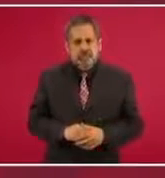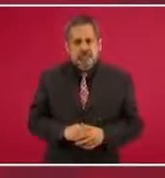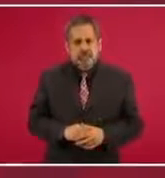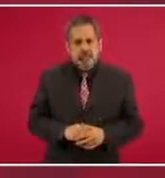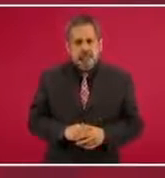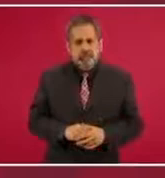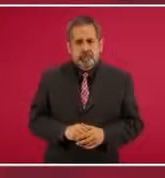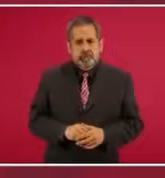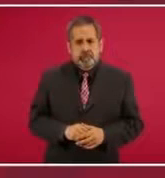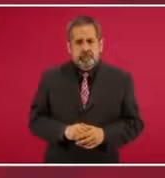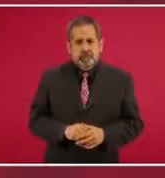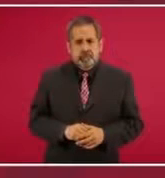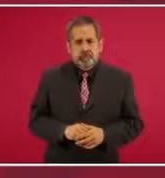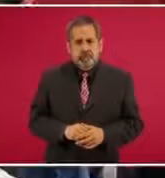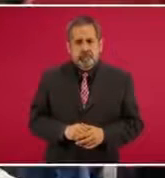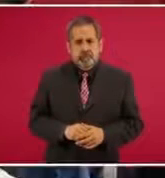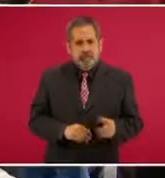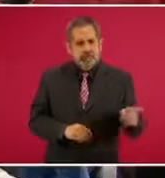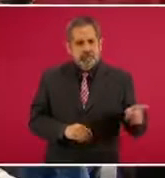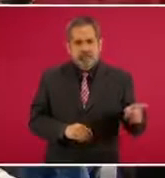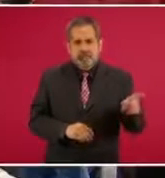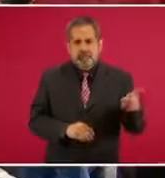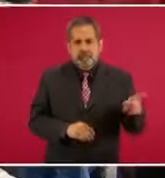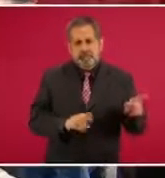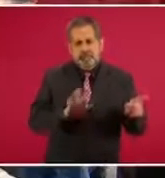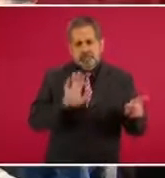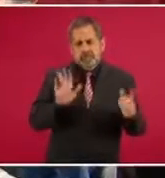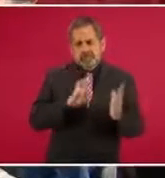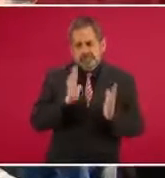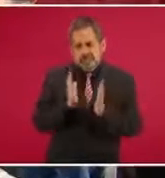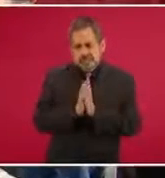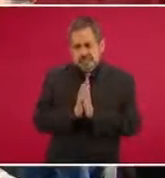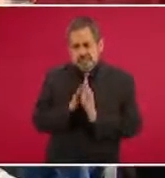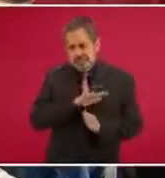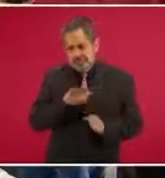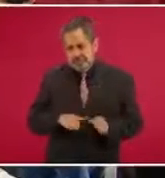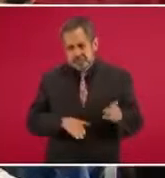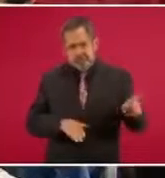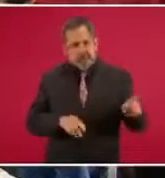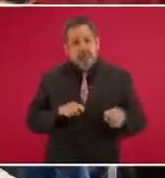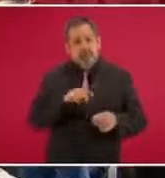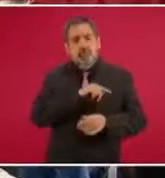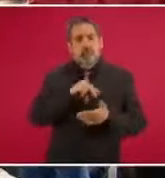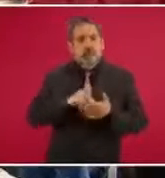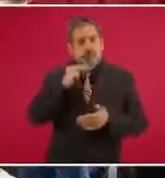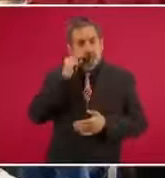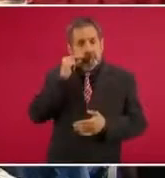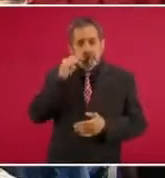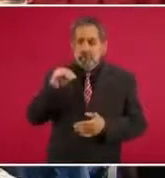este final en un global